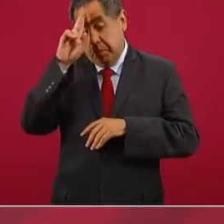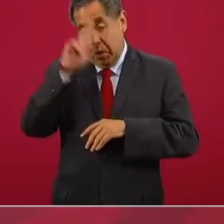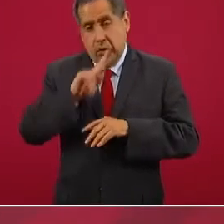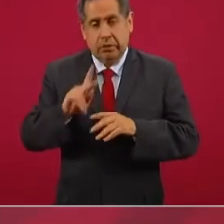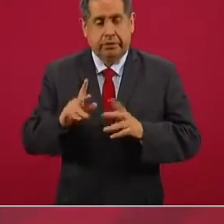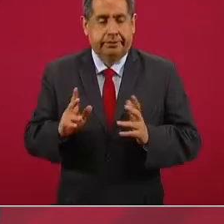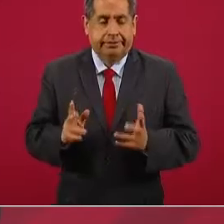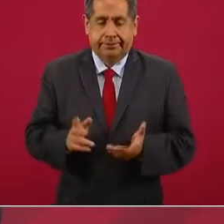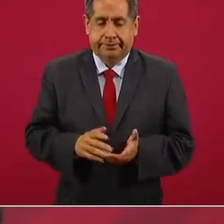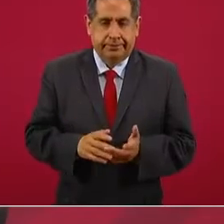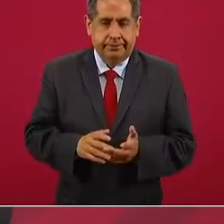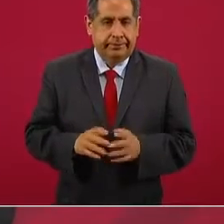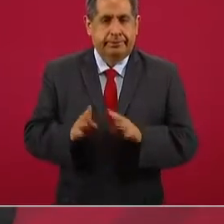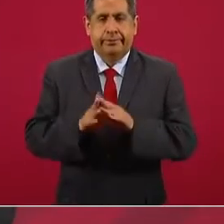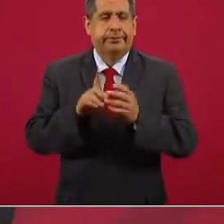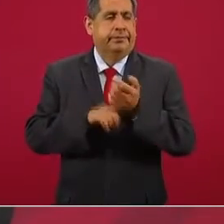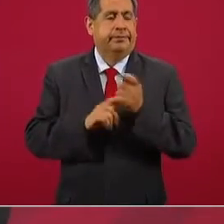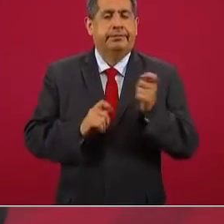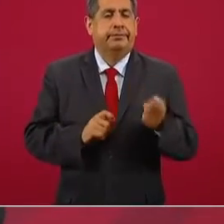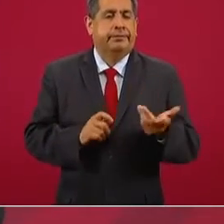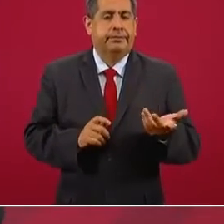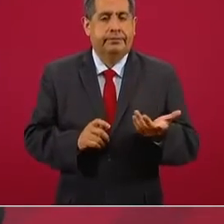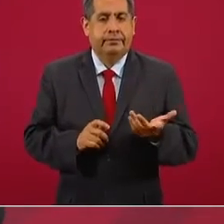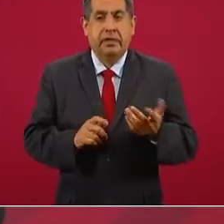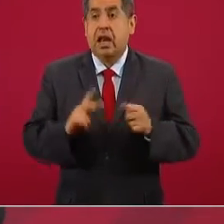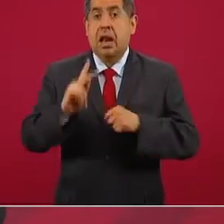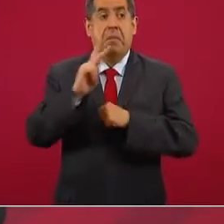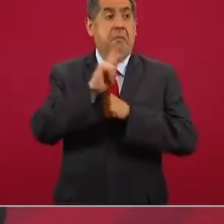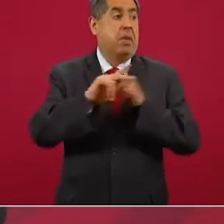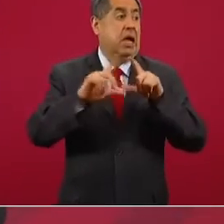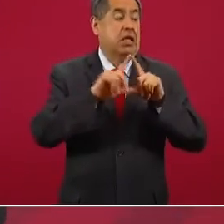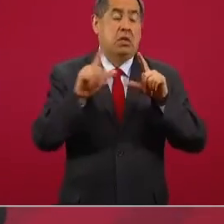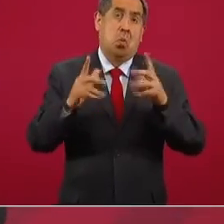¿Sí? O rebrote en el país.